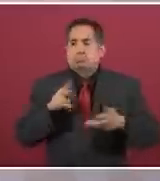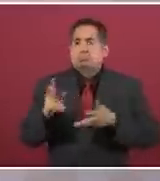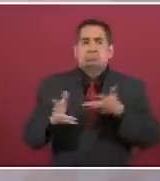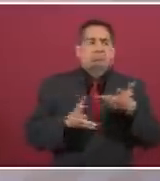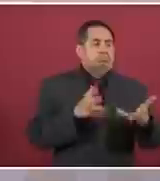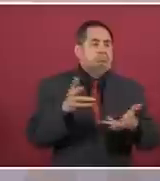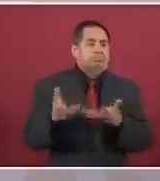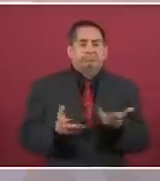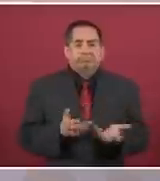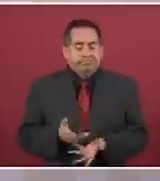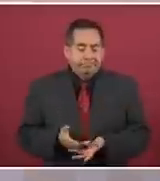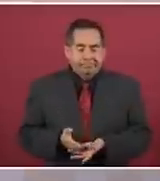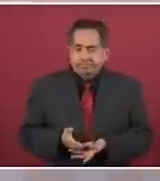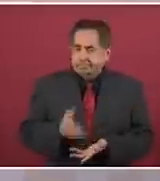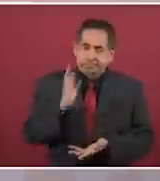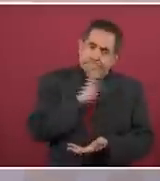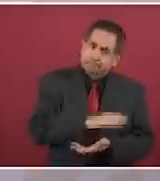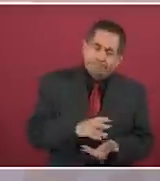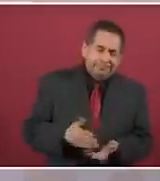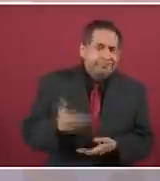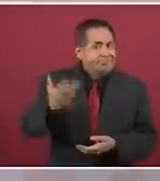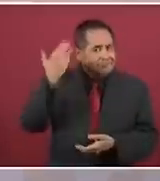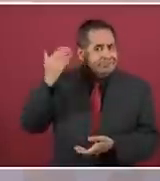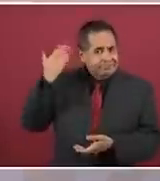Esto lo debieron hacer